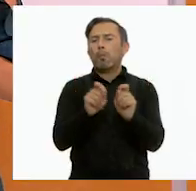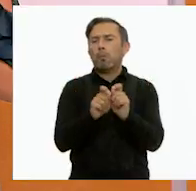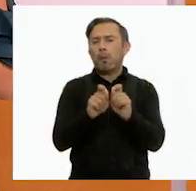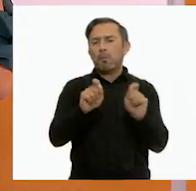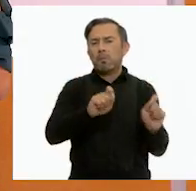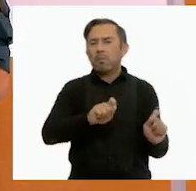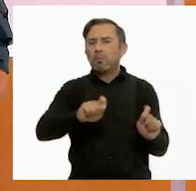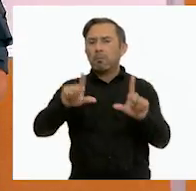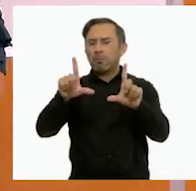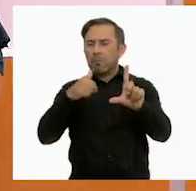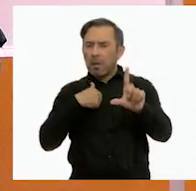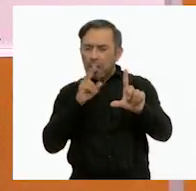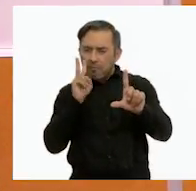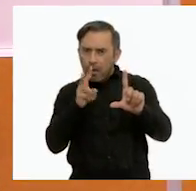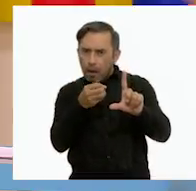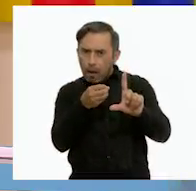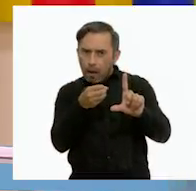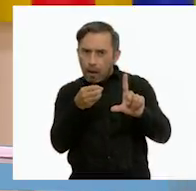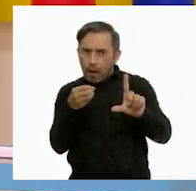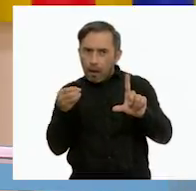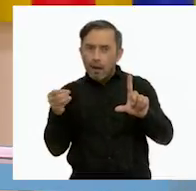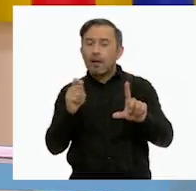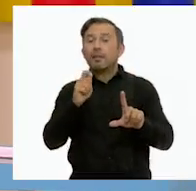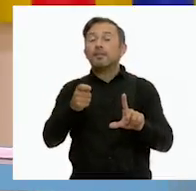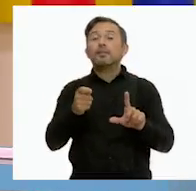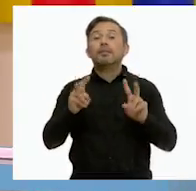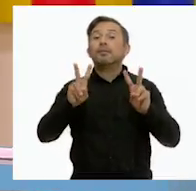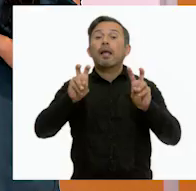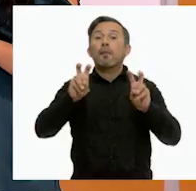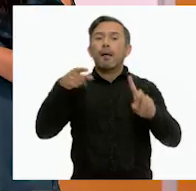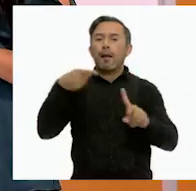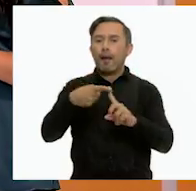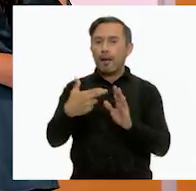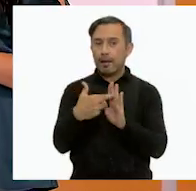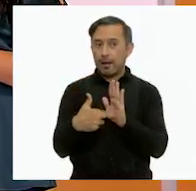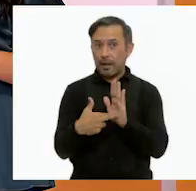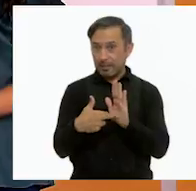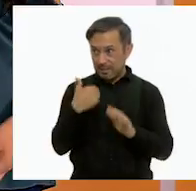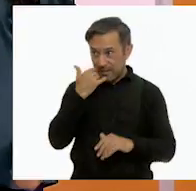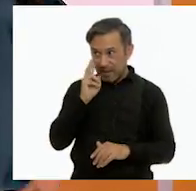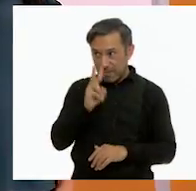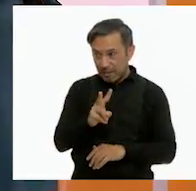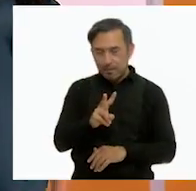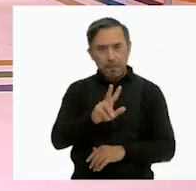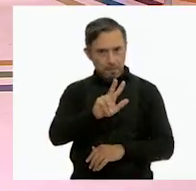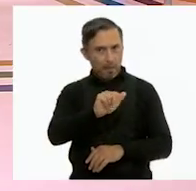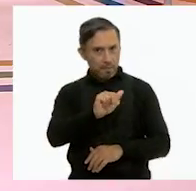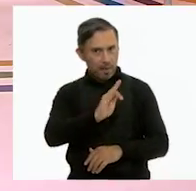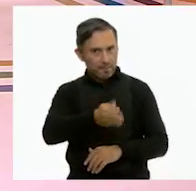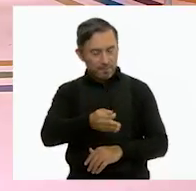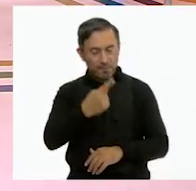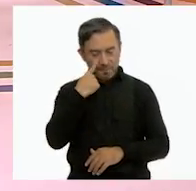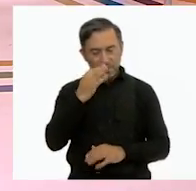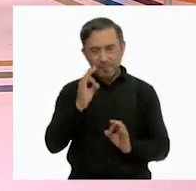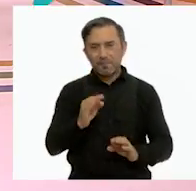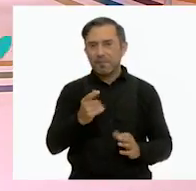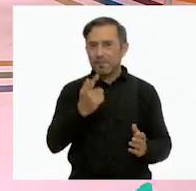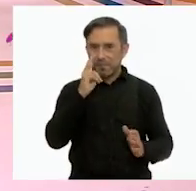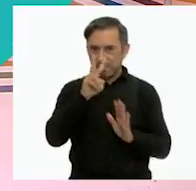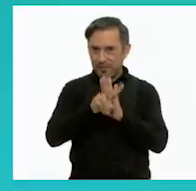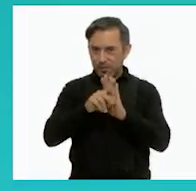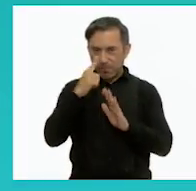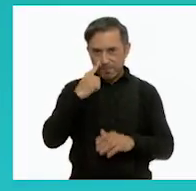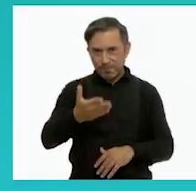y que tiene que ver precisamente con reglas. ¿Te parece si vamos a verlo? Va. Perfecto. Vamos a verlo.